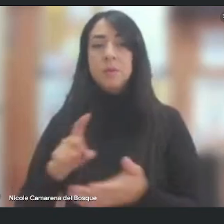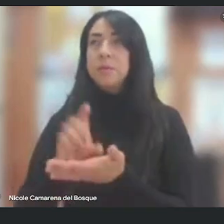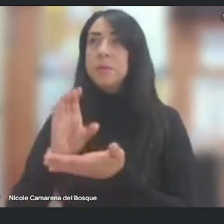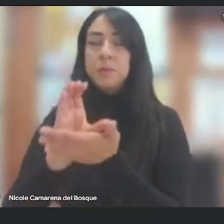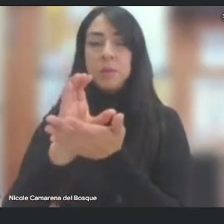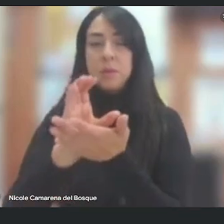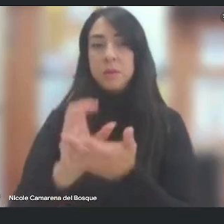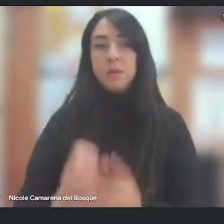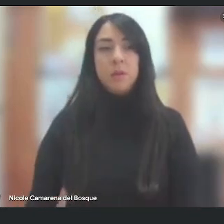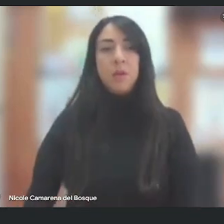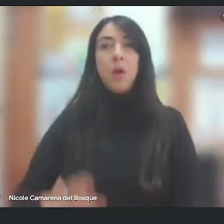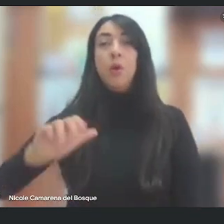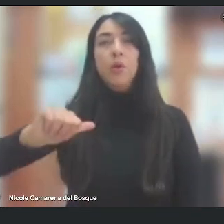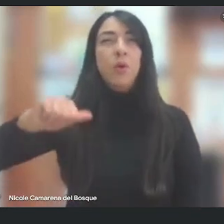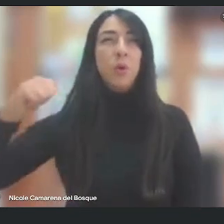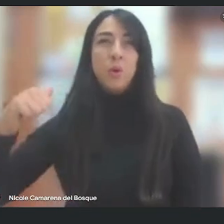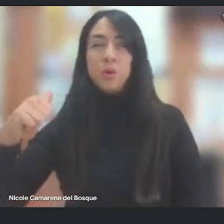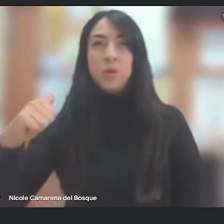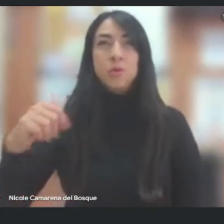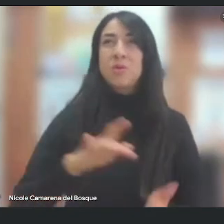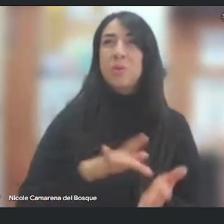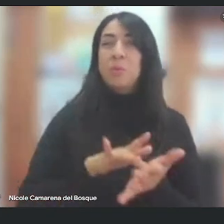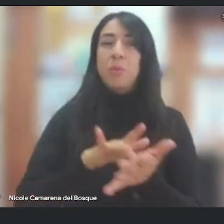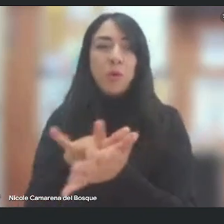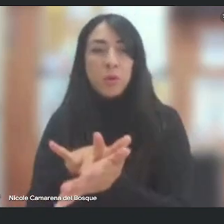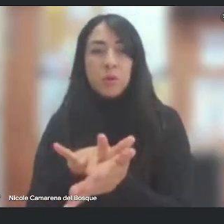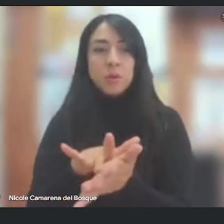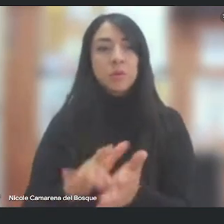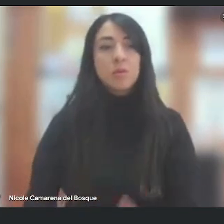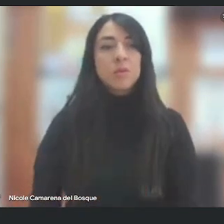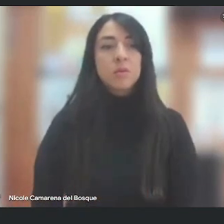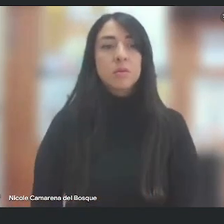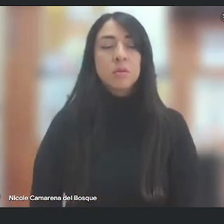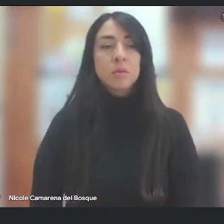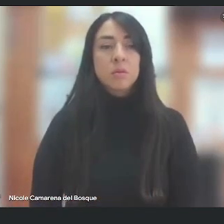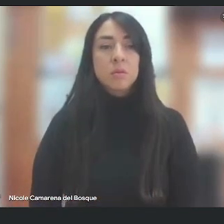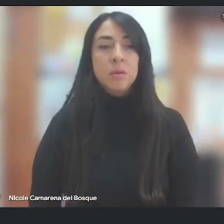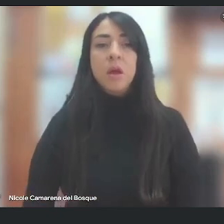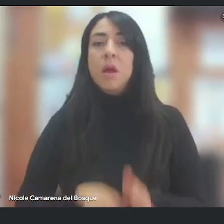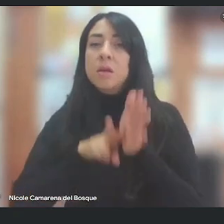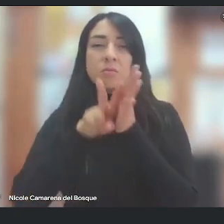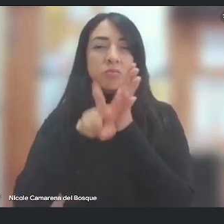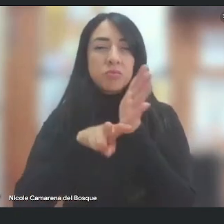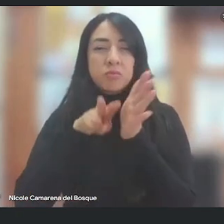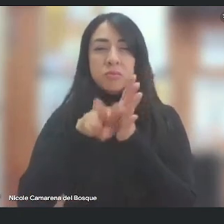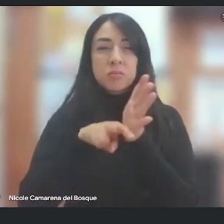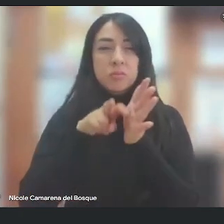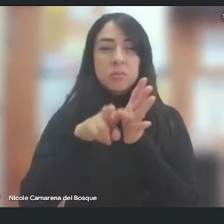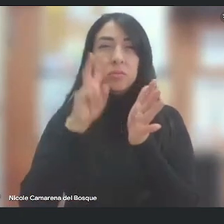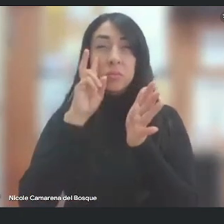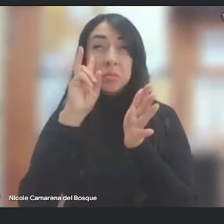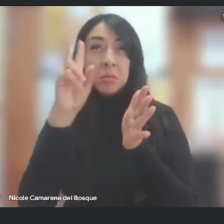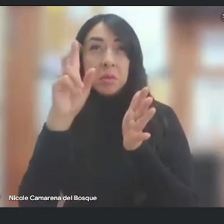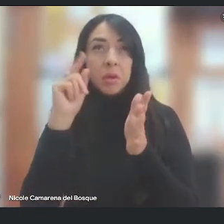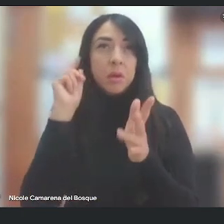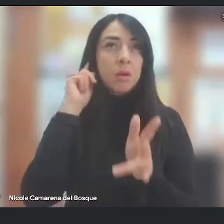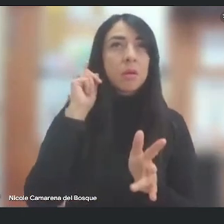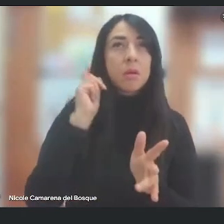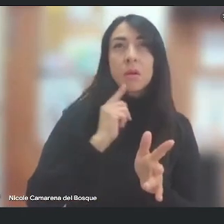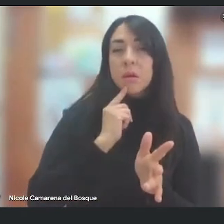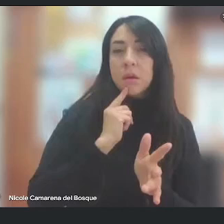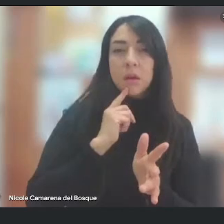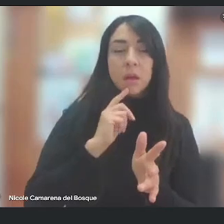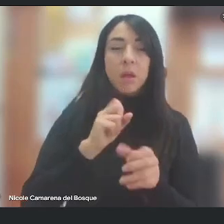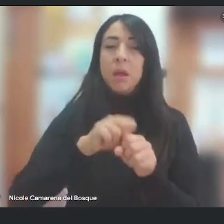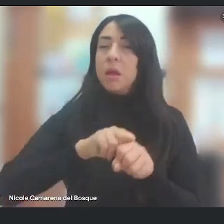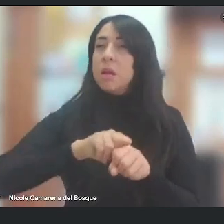una capacitación, no solamente tienen que ser un audio, o no, hay múltiples opciones, múltiples